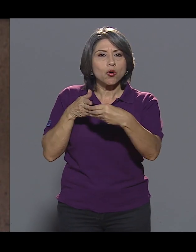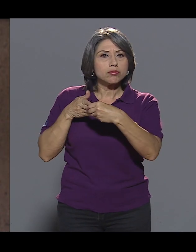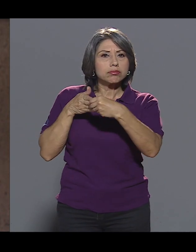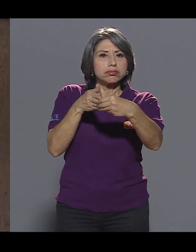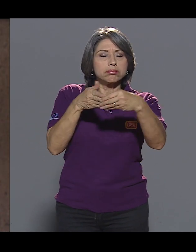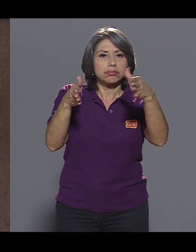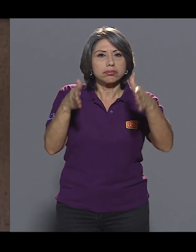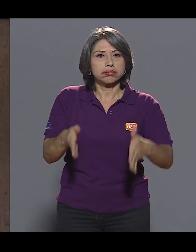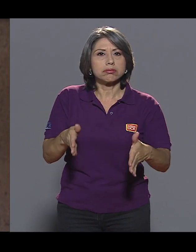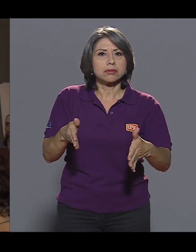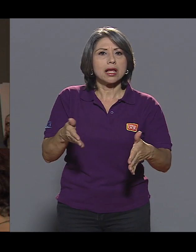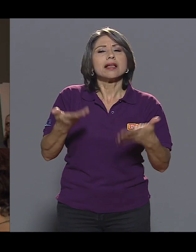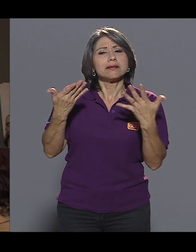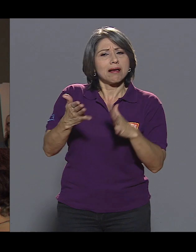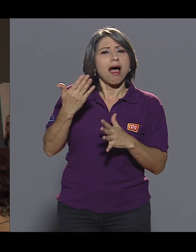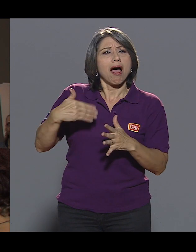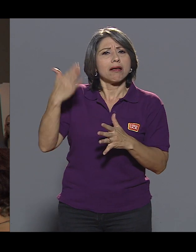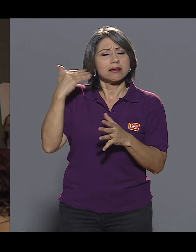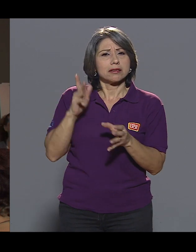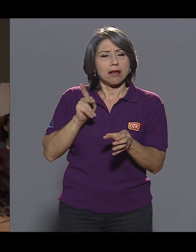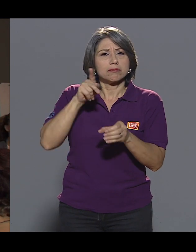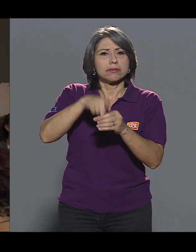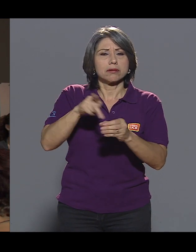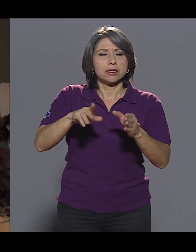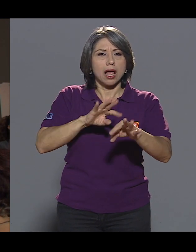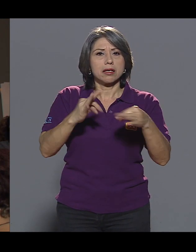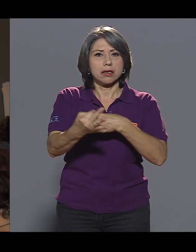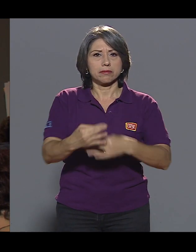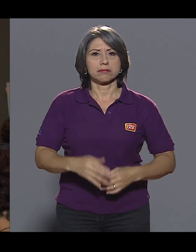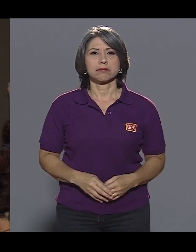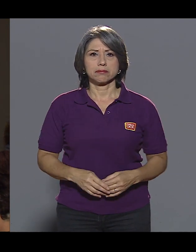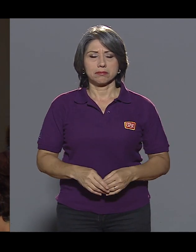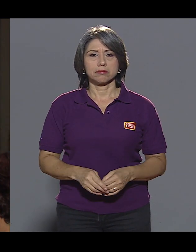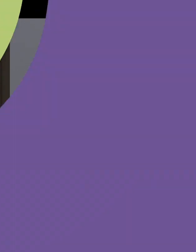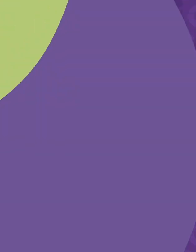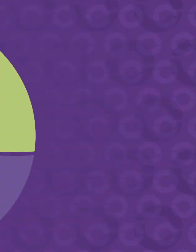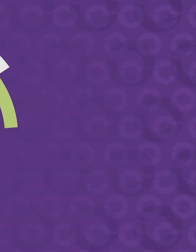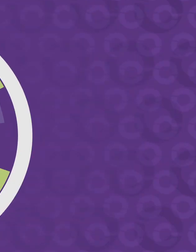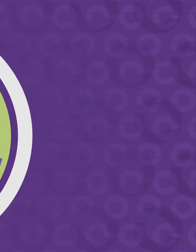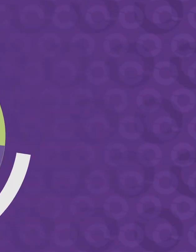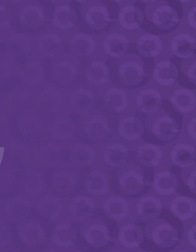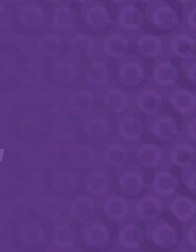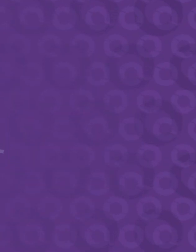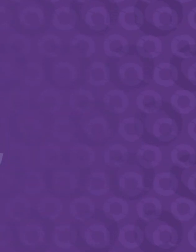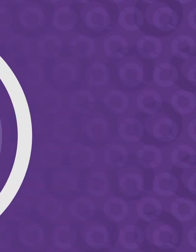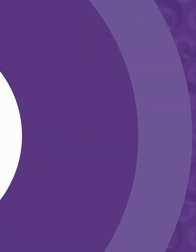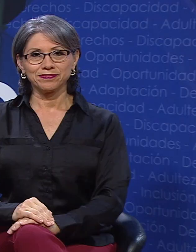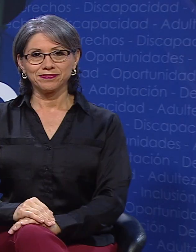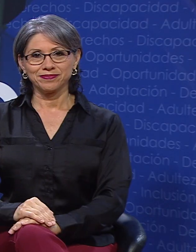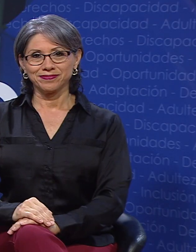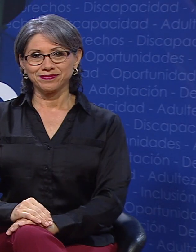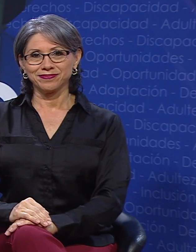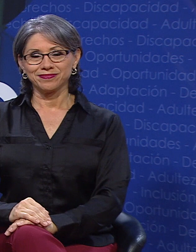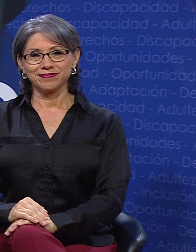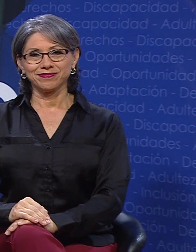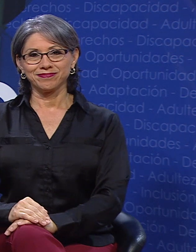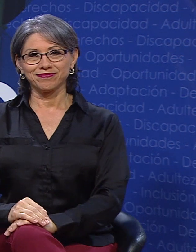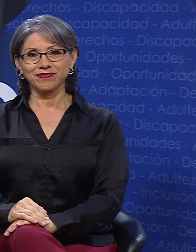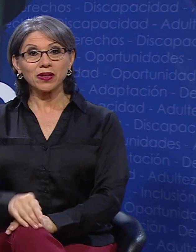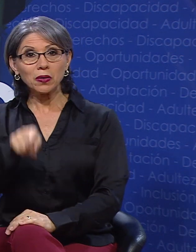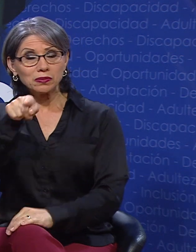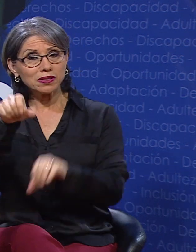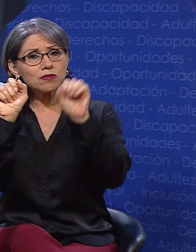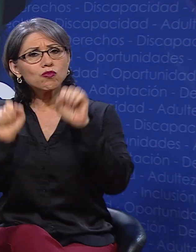y que han sido parte entonces de este taller. Vale la pena que cómo llega esto a una escuela, a una familia. Usted